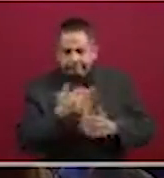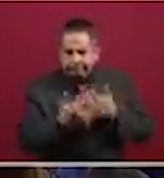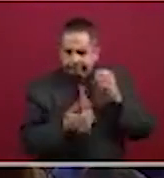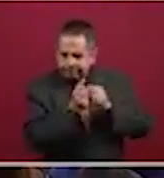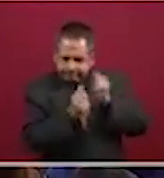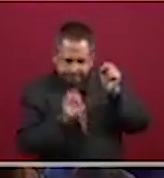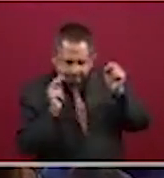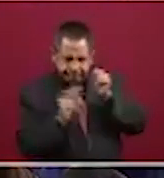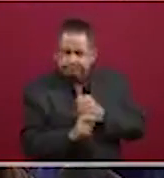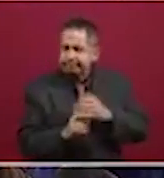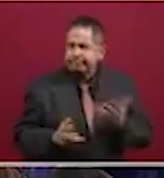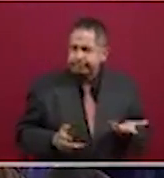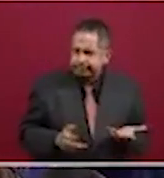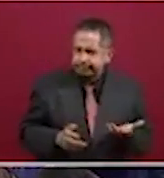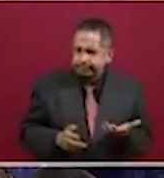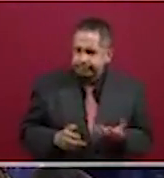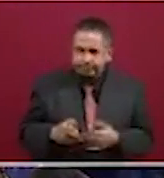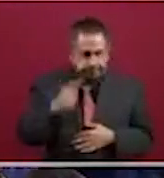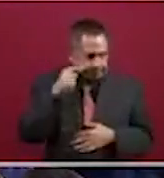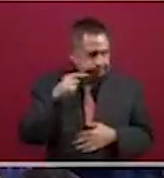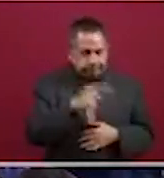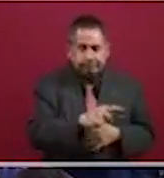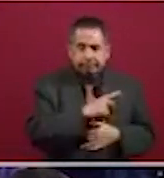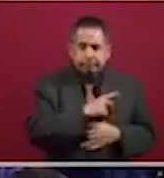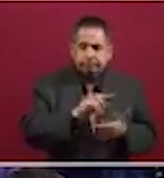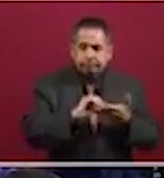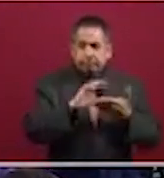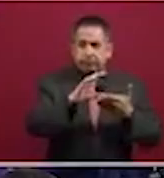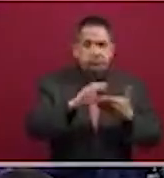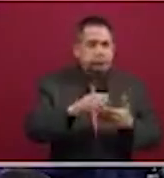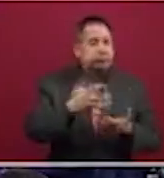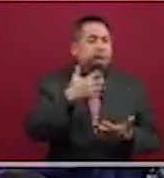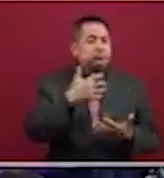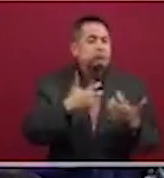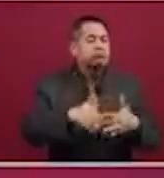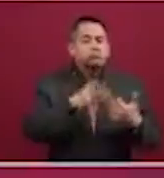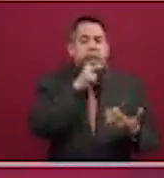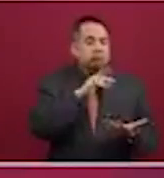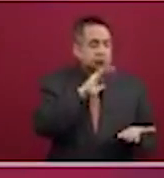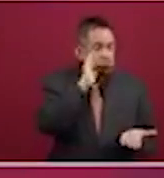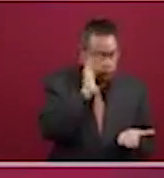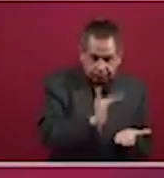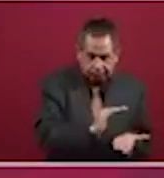está la caída en la producción de petróleo